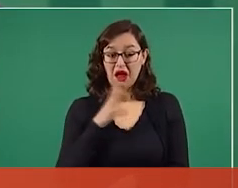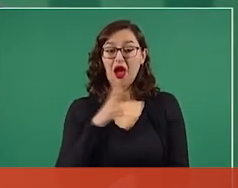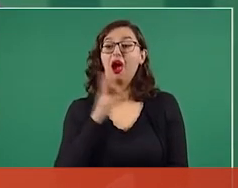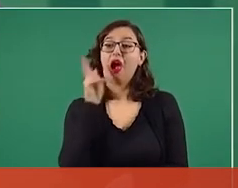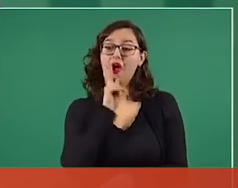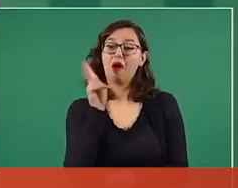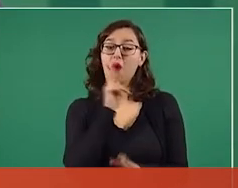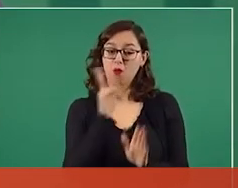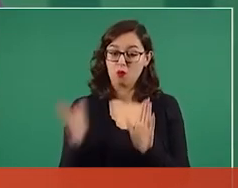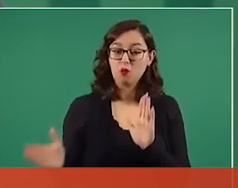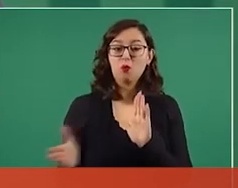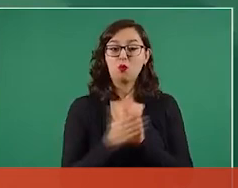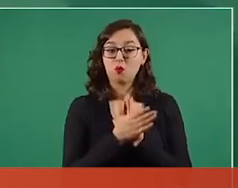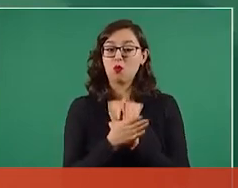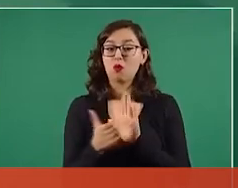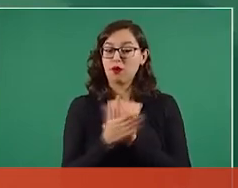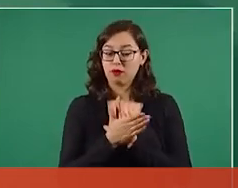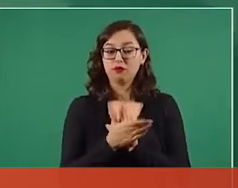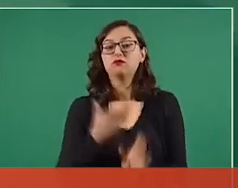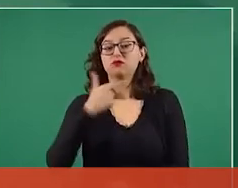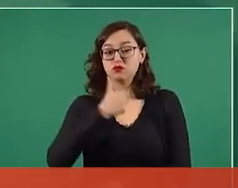que no era el camino.